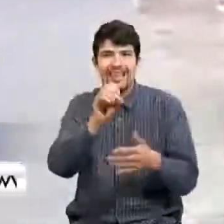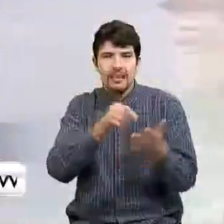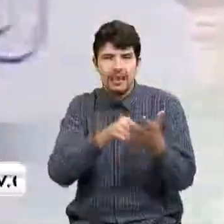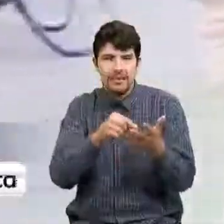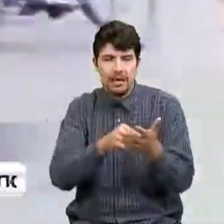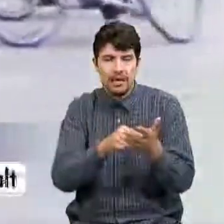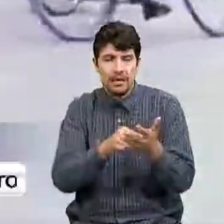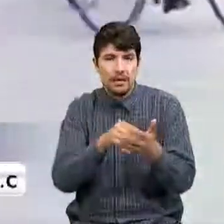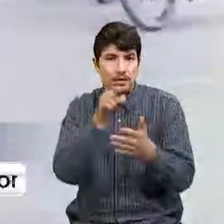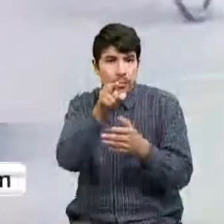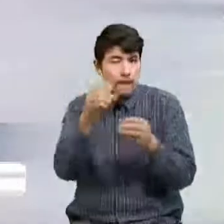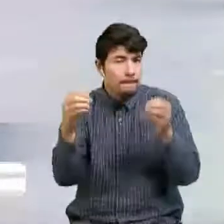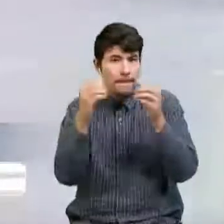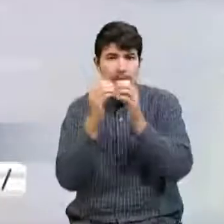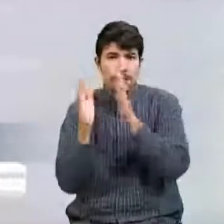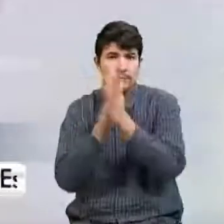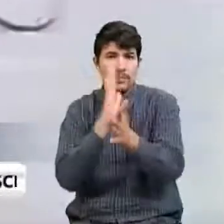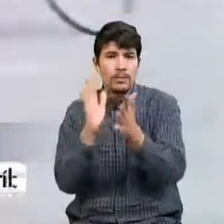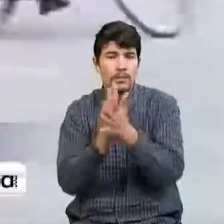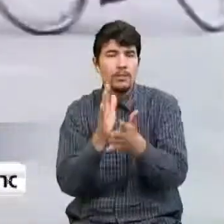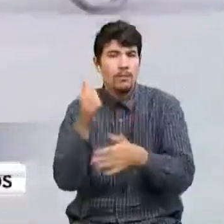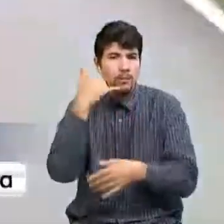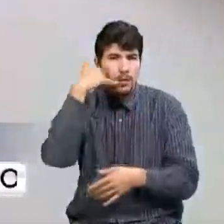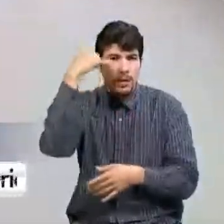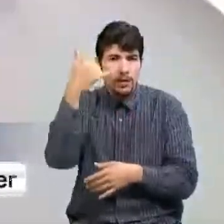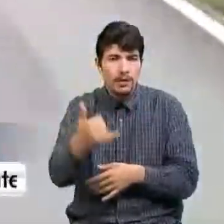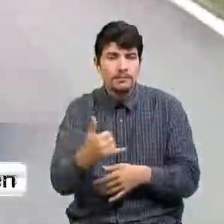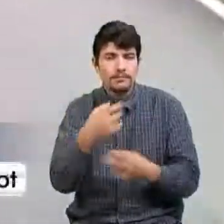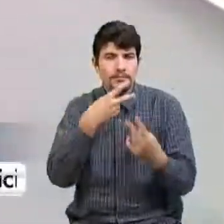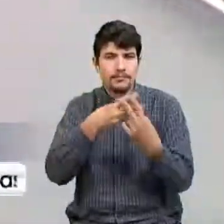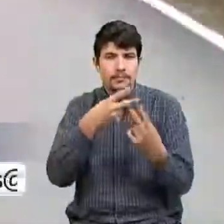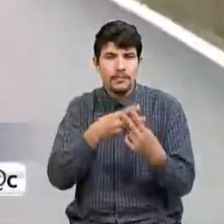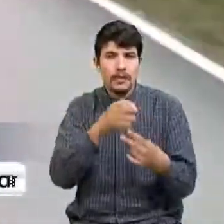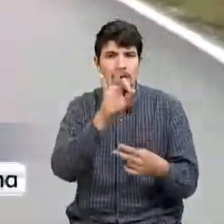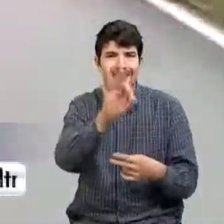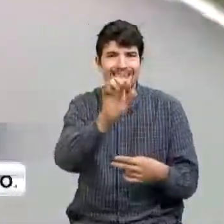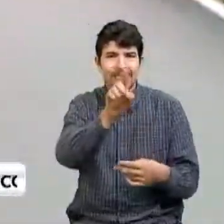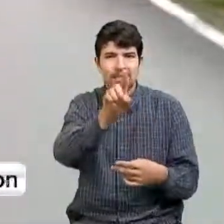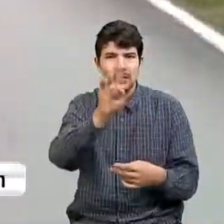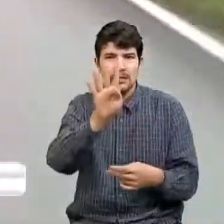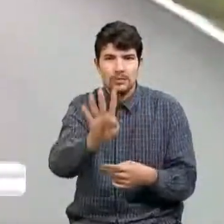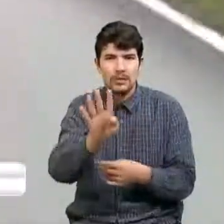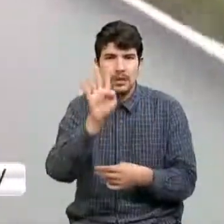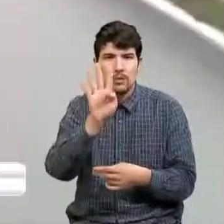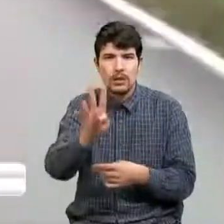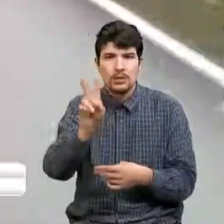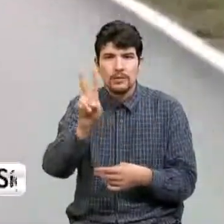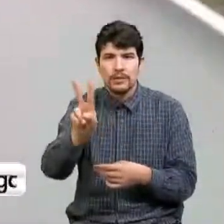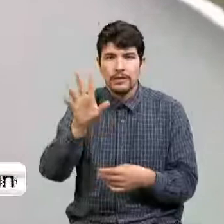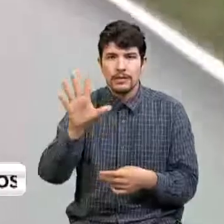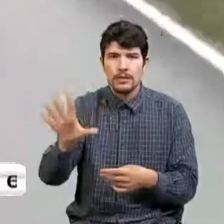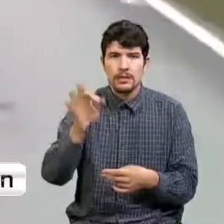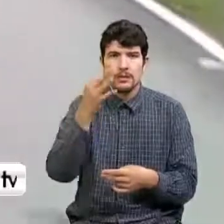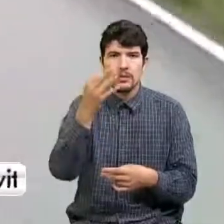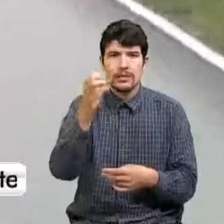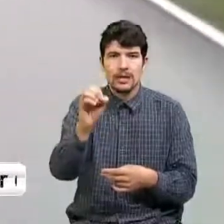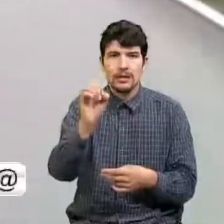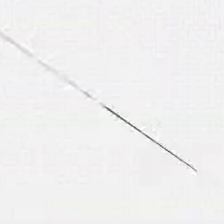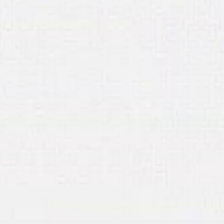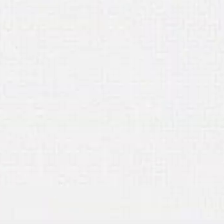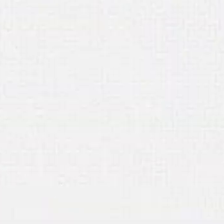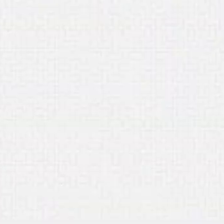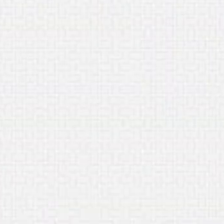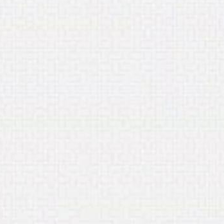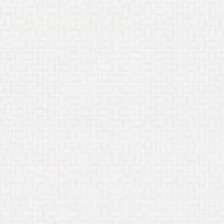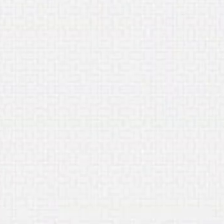pesos para mayores informes se pueden comunicar al número de celular 3 14 4 25 30 46